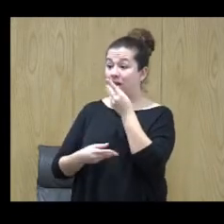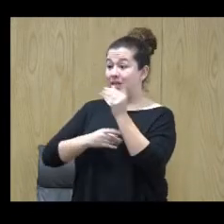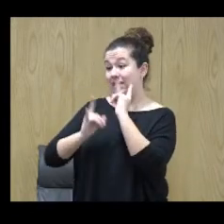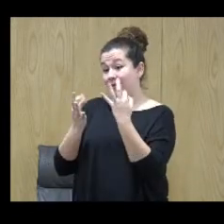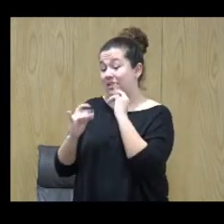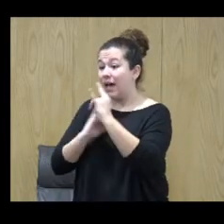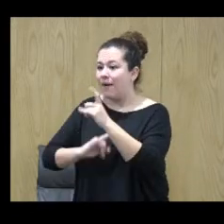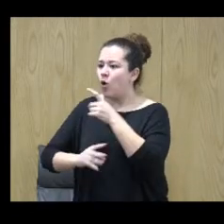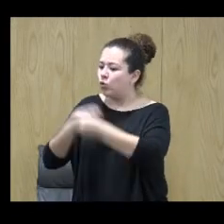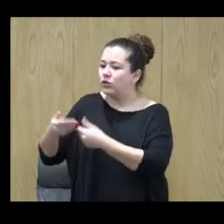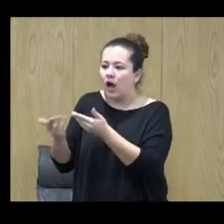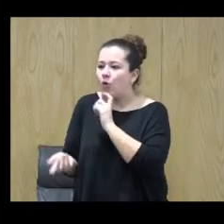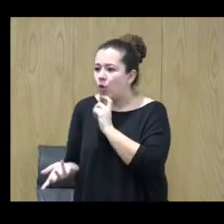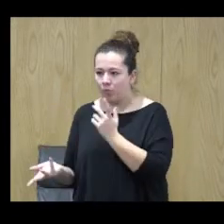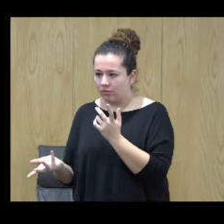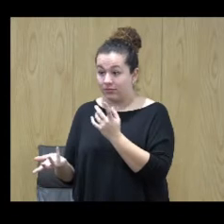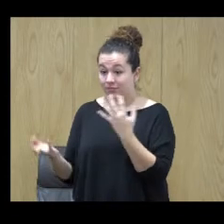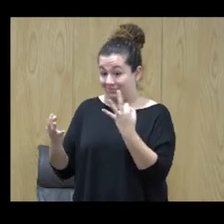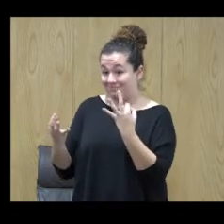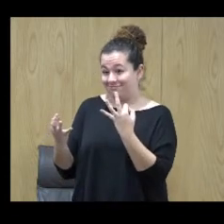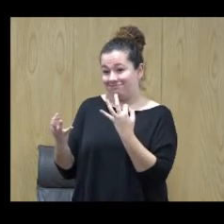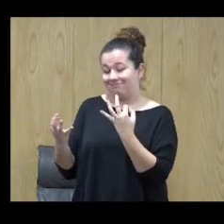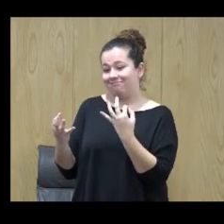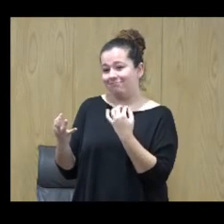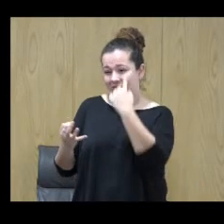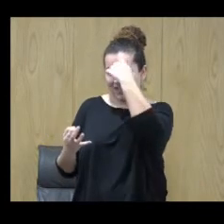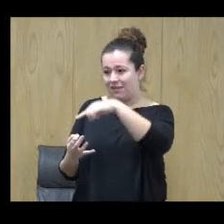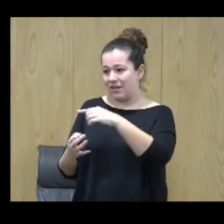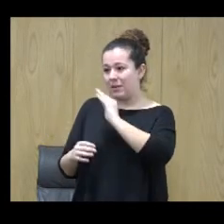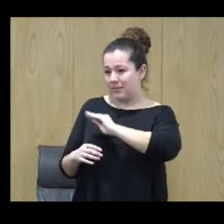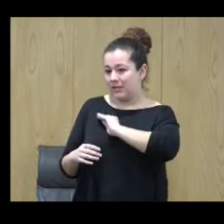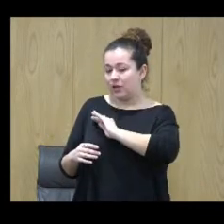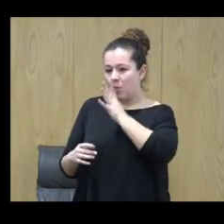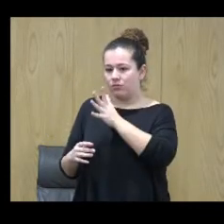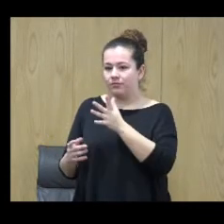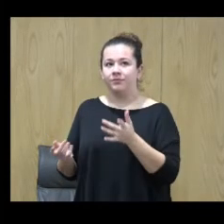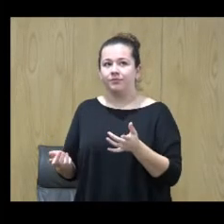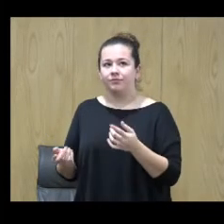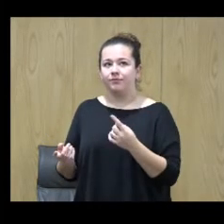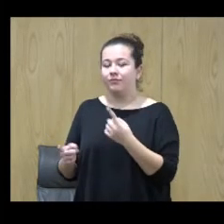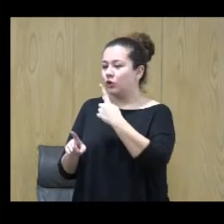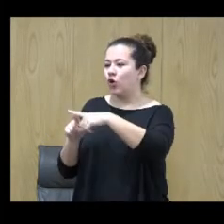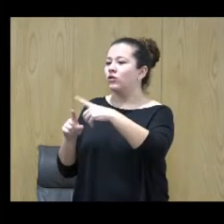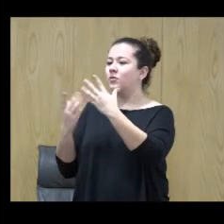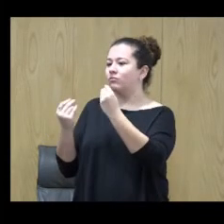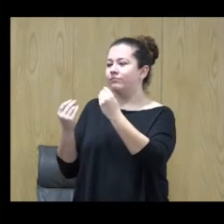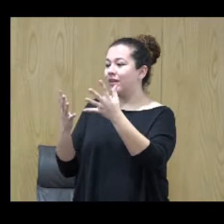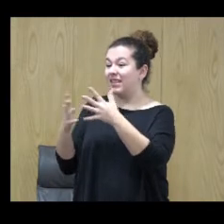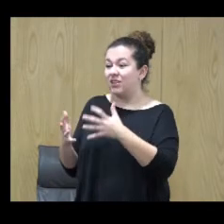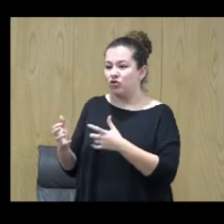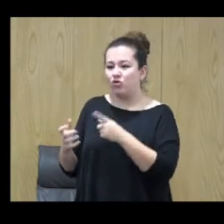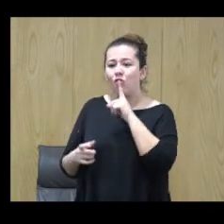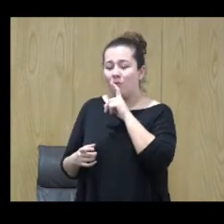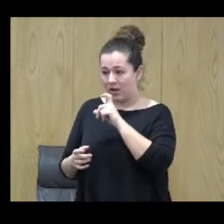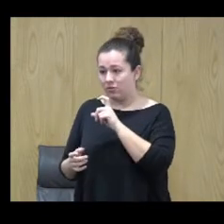decir, de alguna manera, algo que tiene que ver con bastante. Y luego, pues pruebas estandarizadas, textos muy complejos en los que